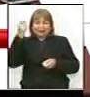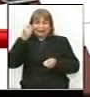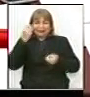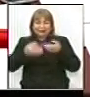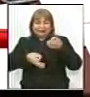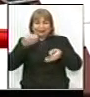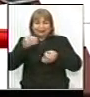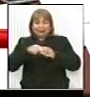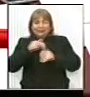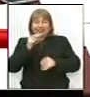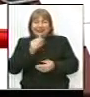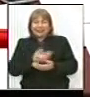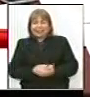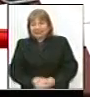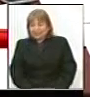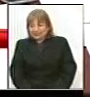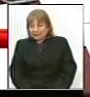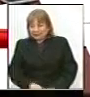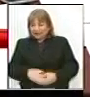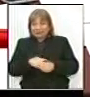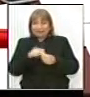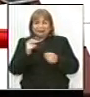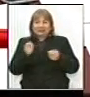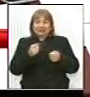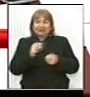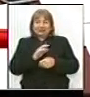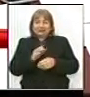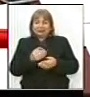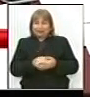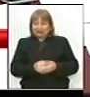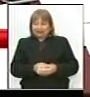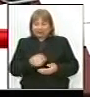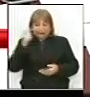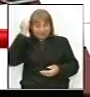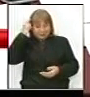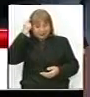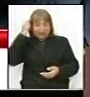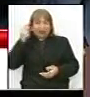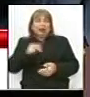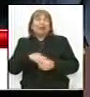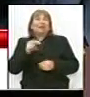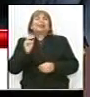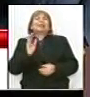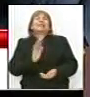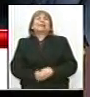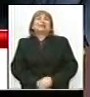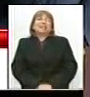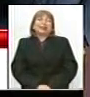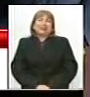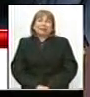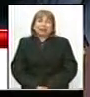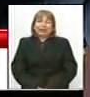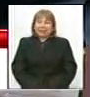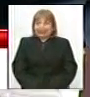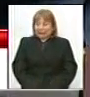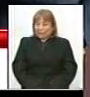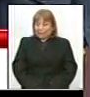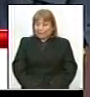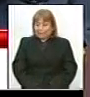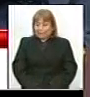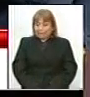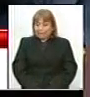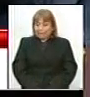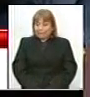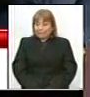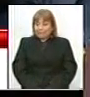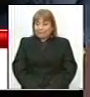retirarlo los reactivos sea pero no los retiros de mi pensamiento okey continúe con ti nueve goles y también mi